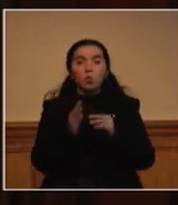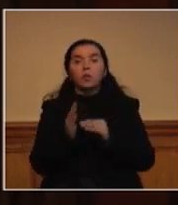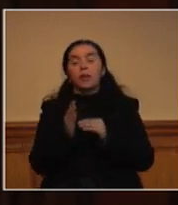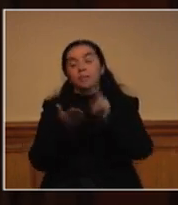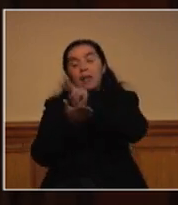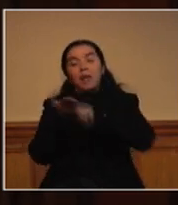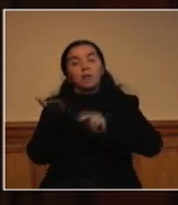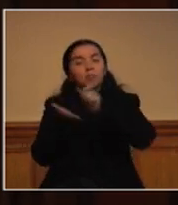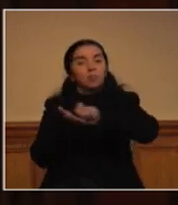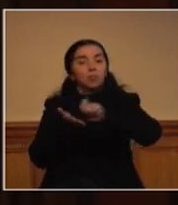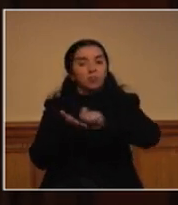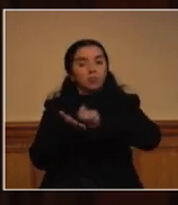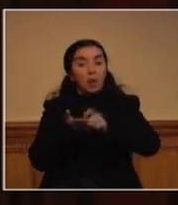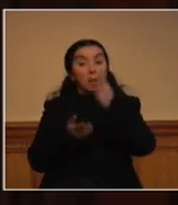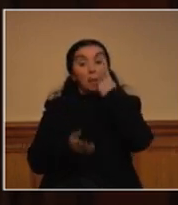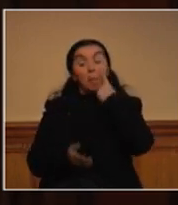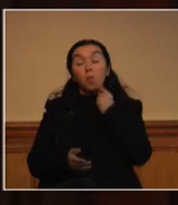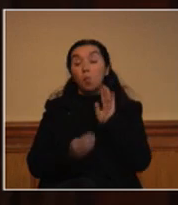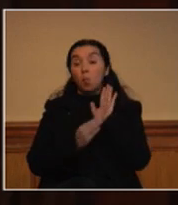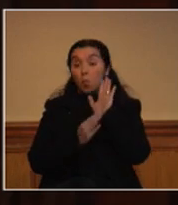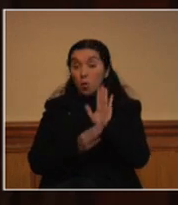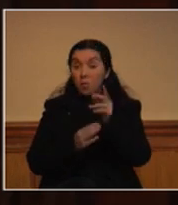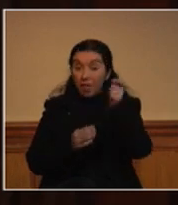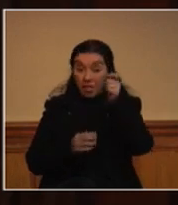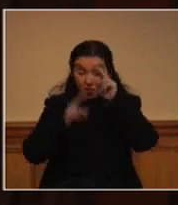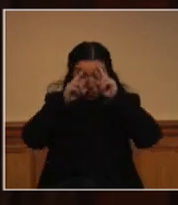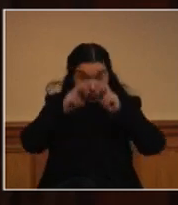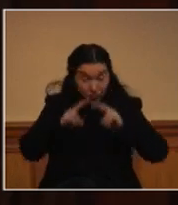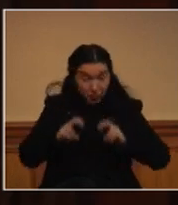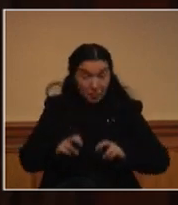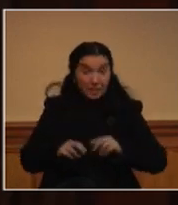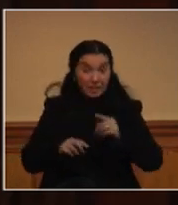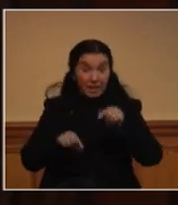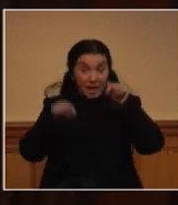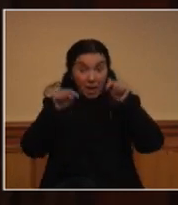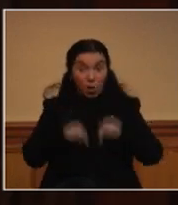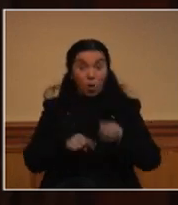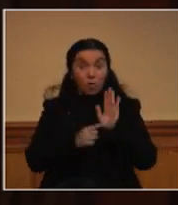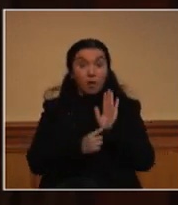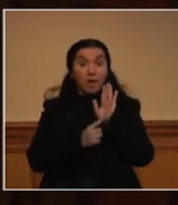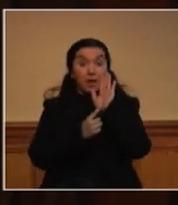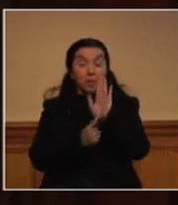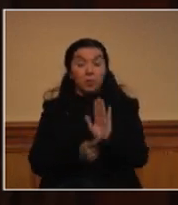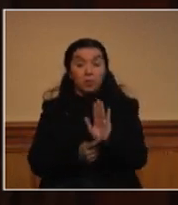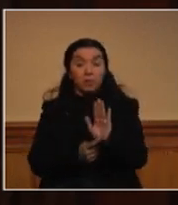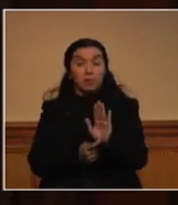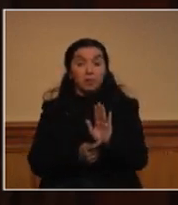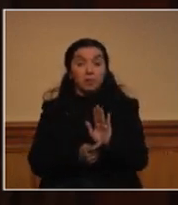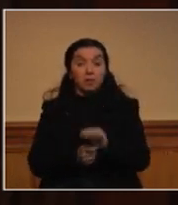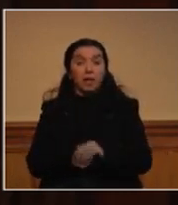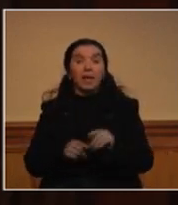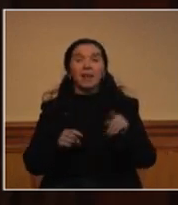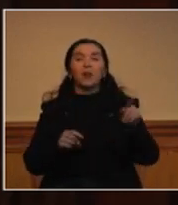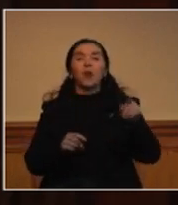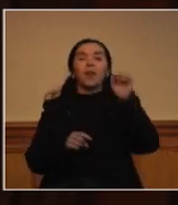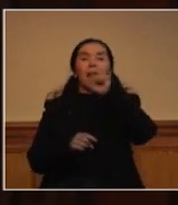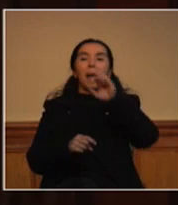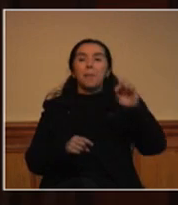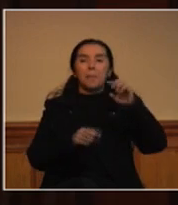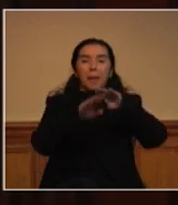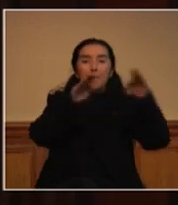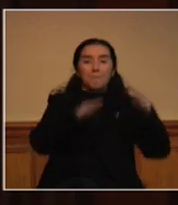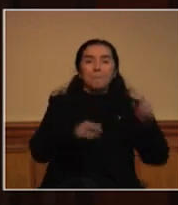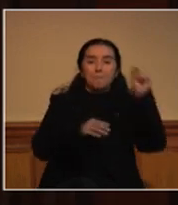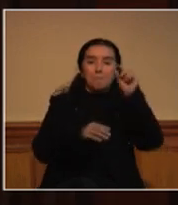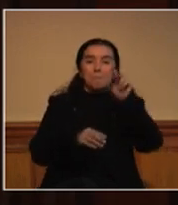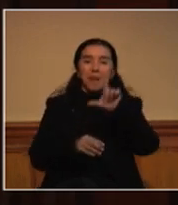lectoescritura. Y prueba de ello es la investigación que hoy nos van a presentar con el proyecto de la mesita. Por destacar algunos